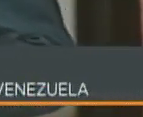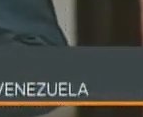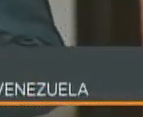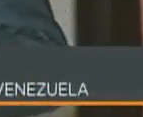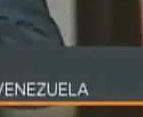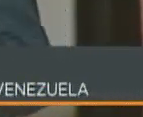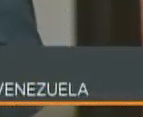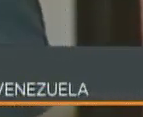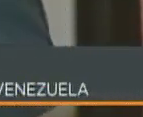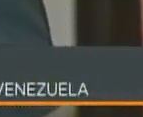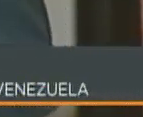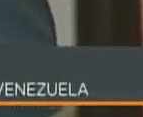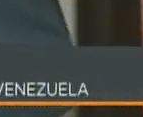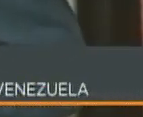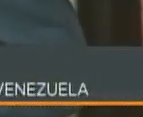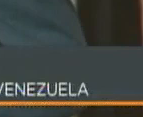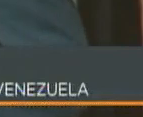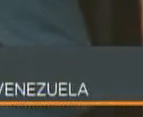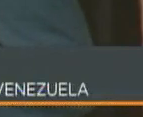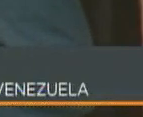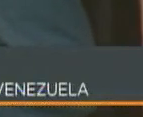con un trabajo muy intenso.